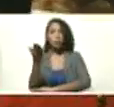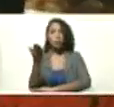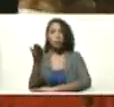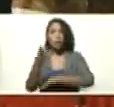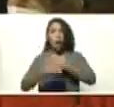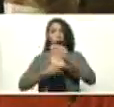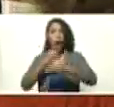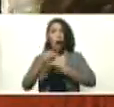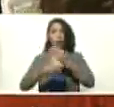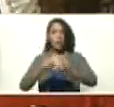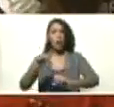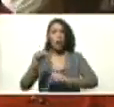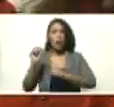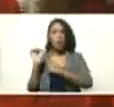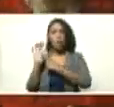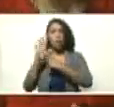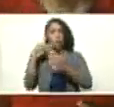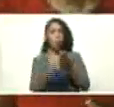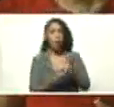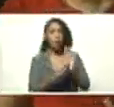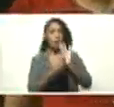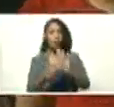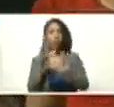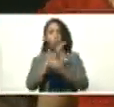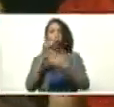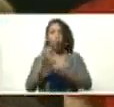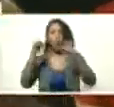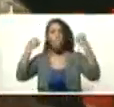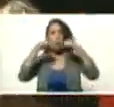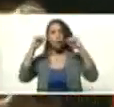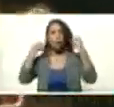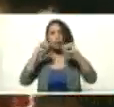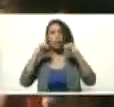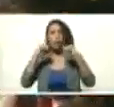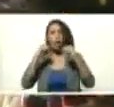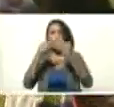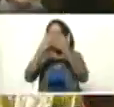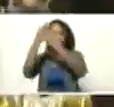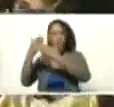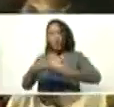hacen su manifestación cultural, ensayan, practican, estudian,